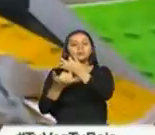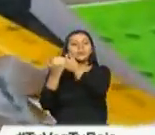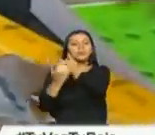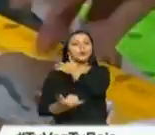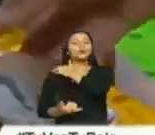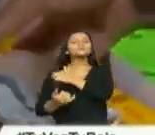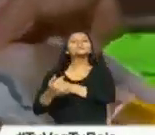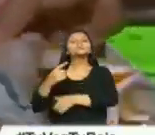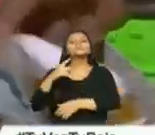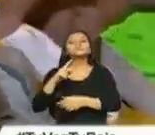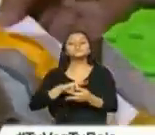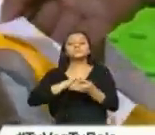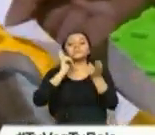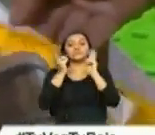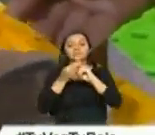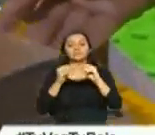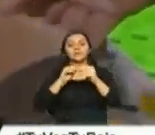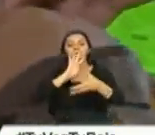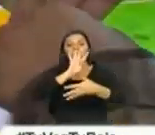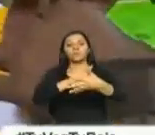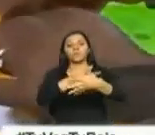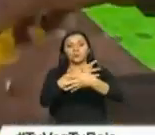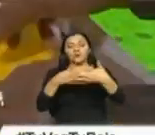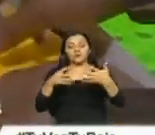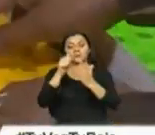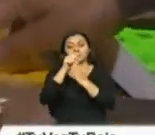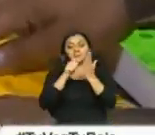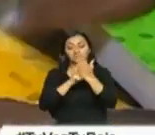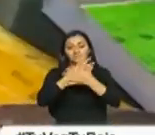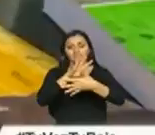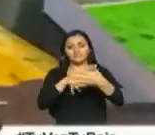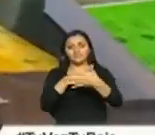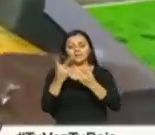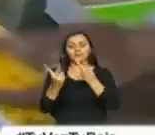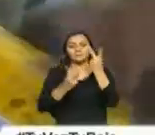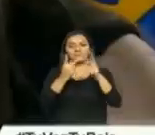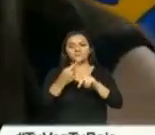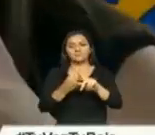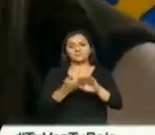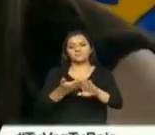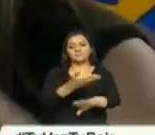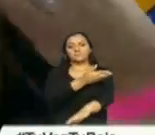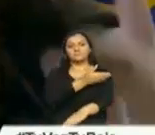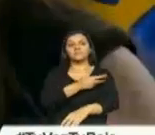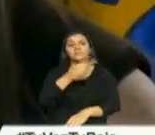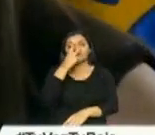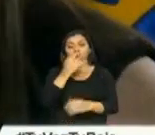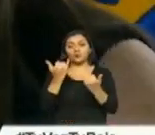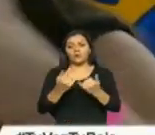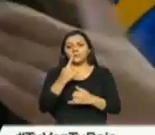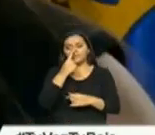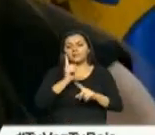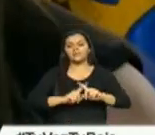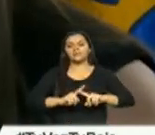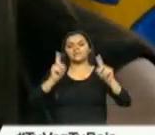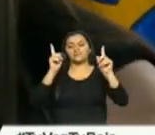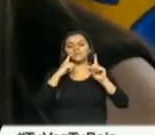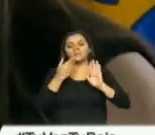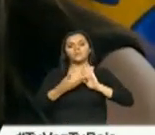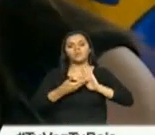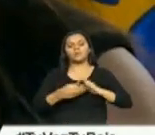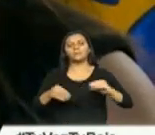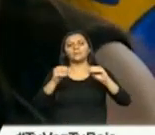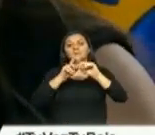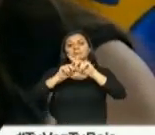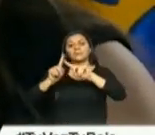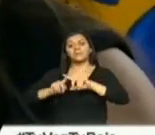medida se suma a la regulación de horarios para las visitas que se aplica desde hace varios meses. por eso es que hemos dicho distintos modelos para distintos